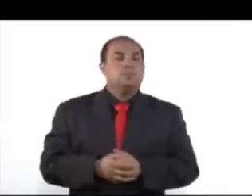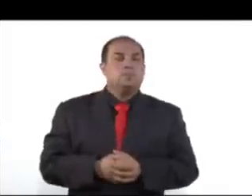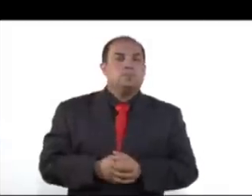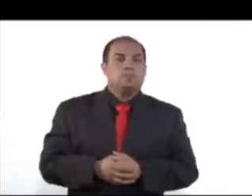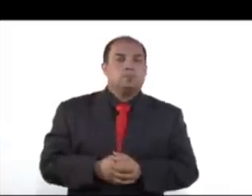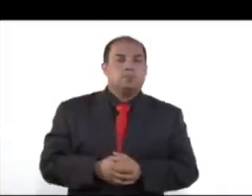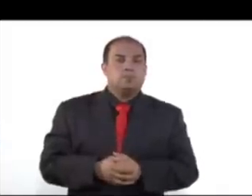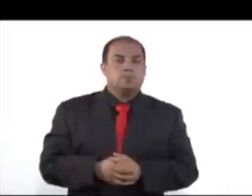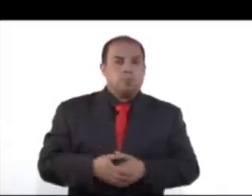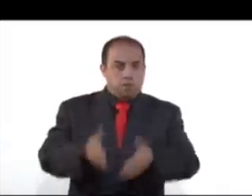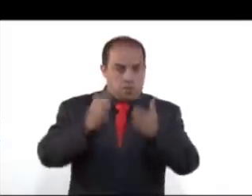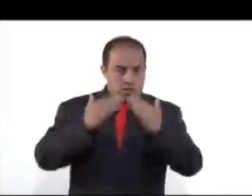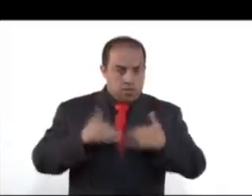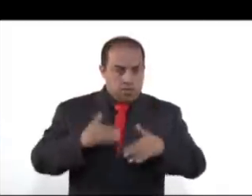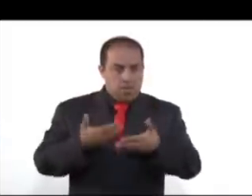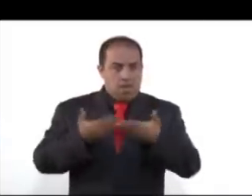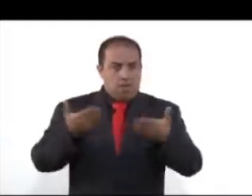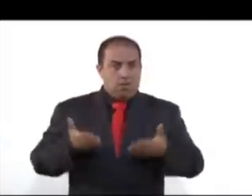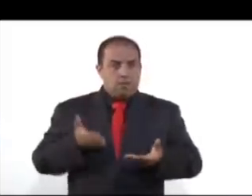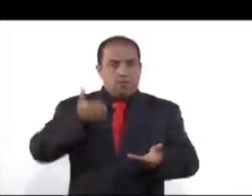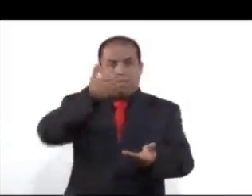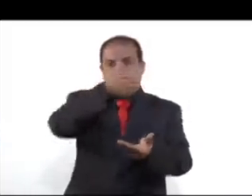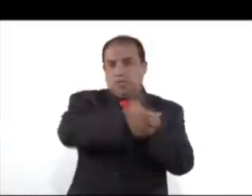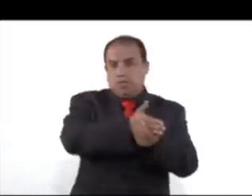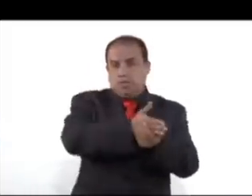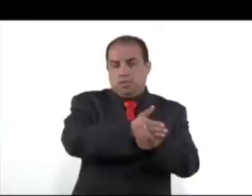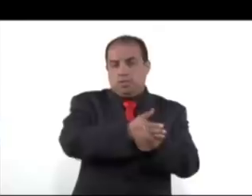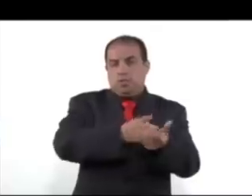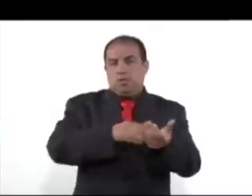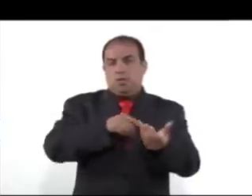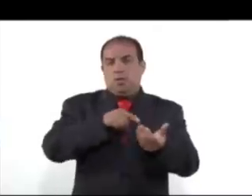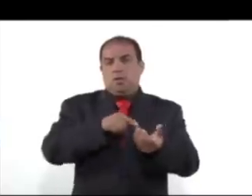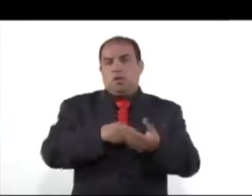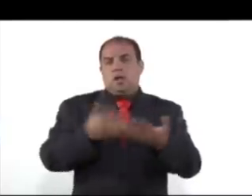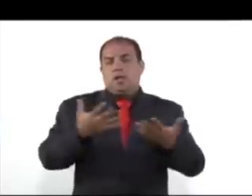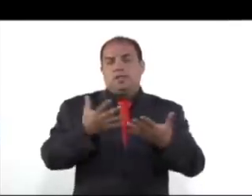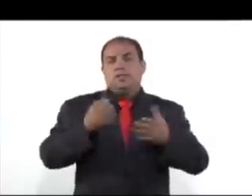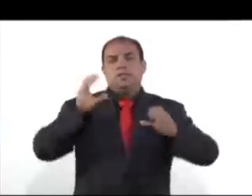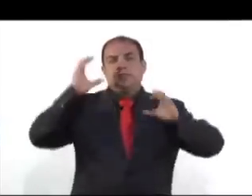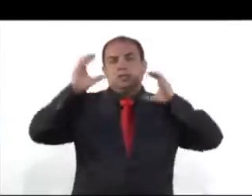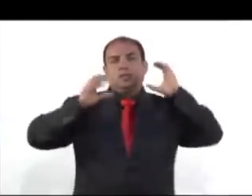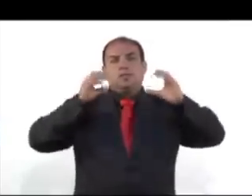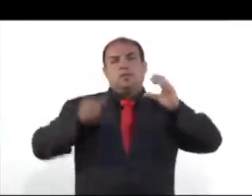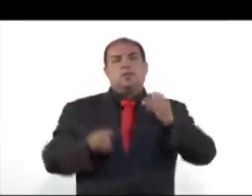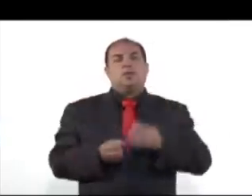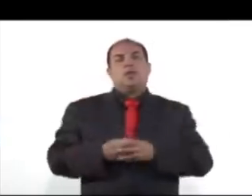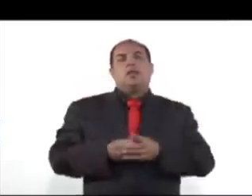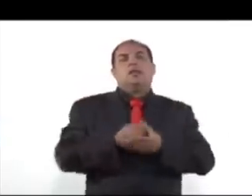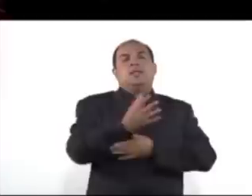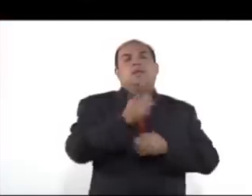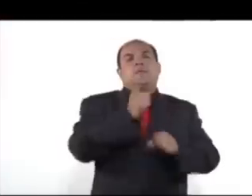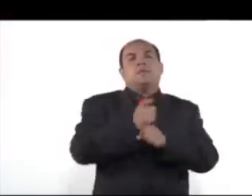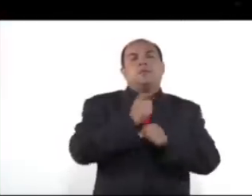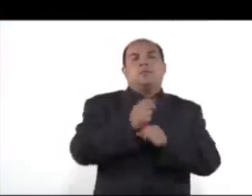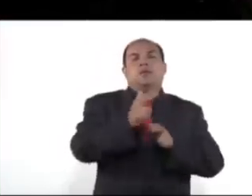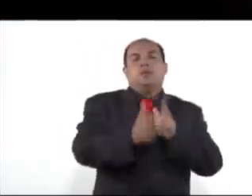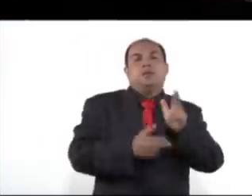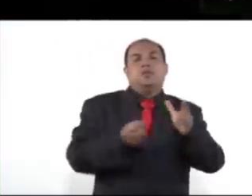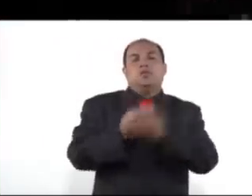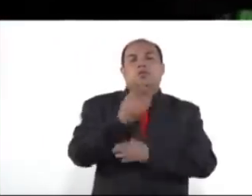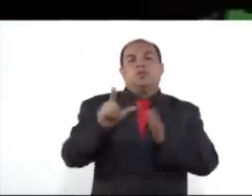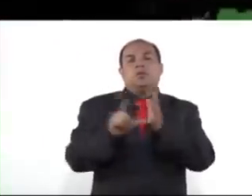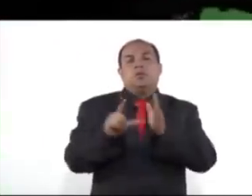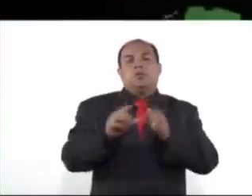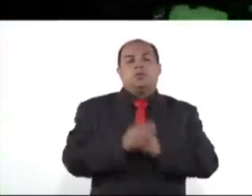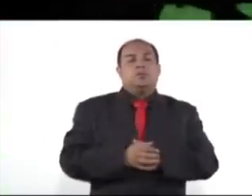siguiente Vamos a entrar A hacer La ceremonia De la salida Del primer tren Nuevo de línea